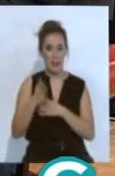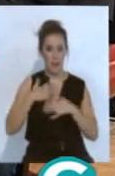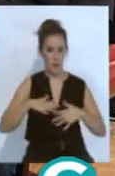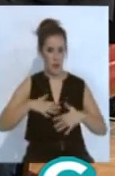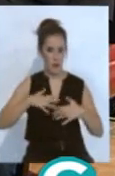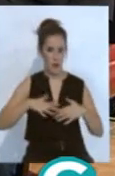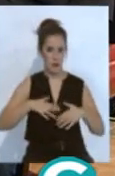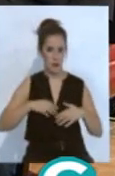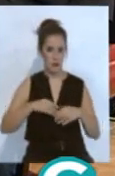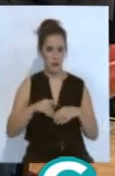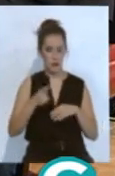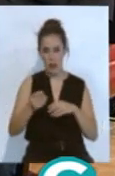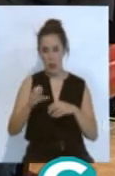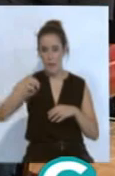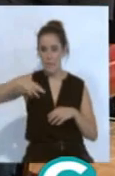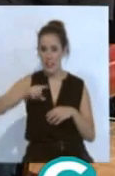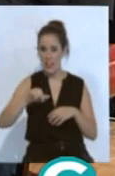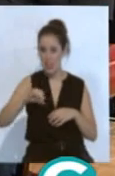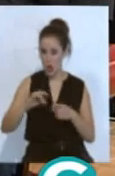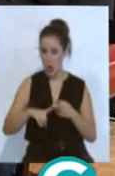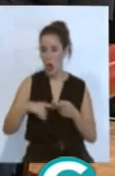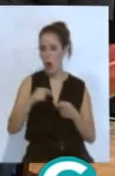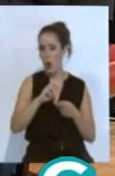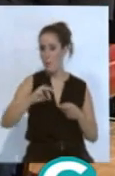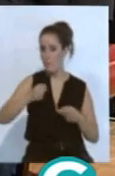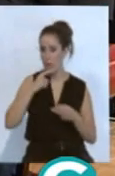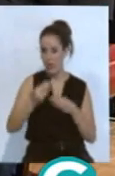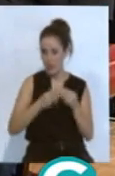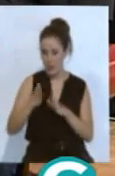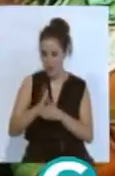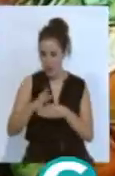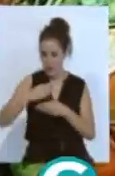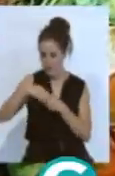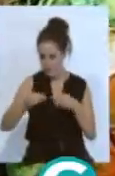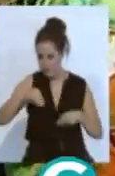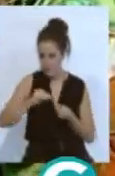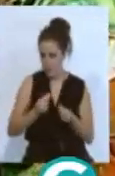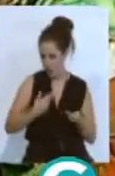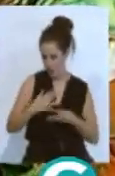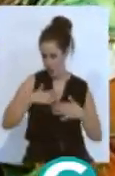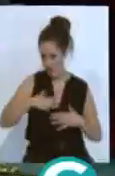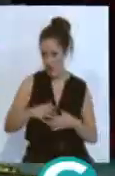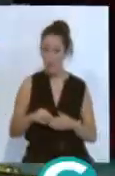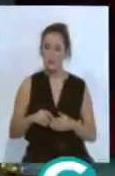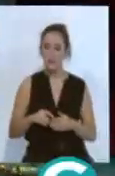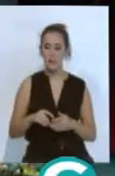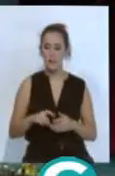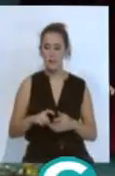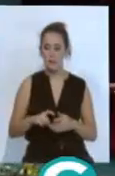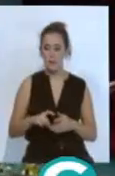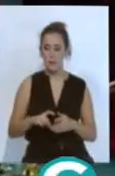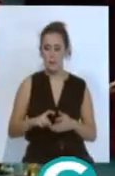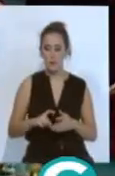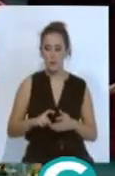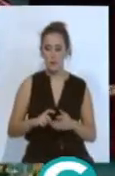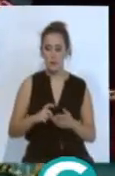tipo. El goma con Emilio creando estas cosas, la cosa de goma espuma y todo el rollo. Sí, esto era el ¿cómo se llama? El estropajo este